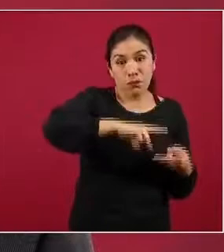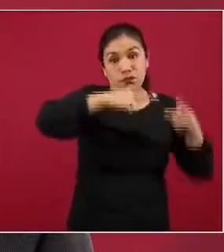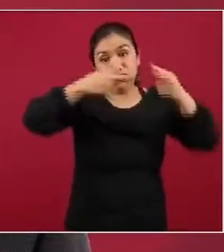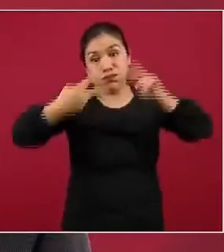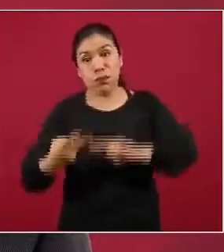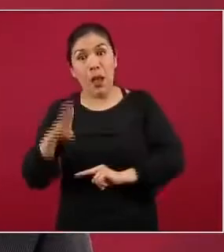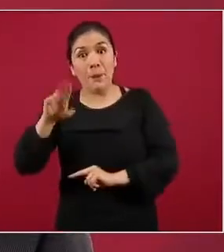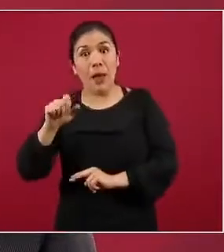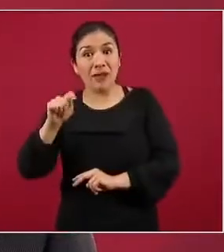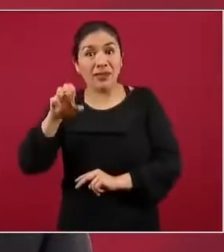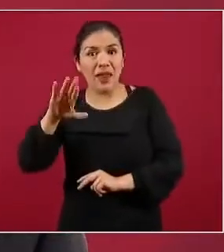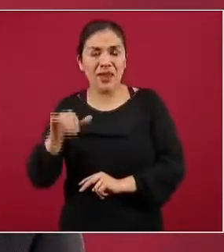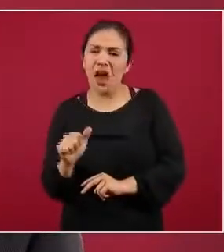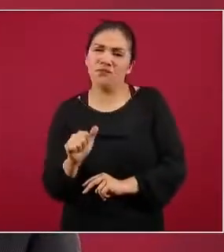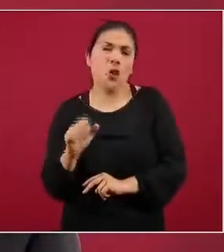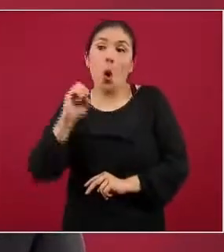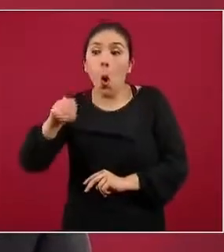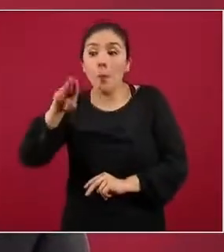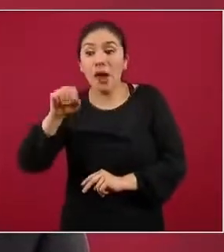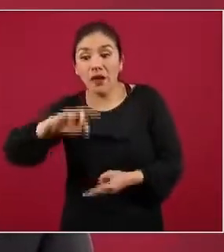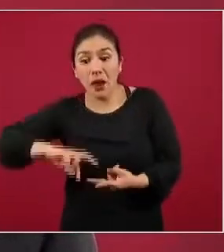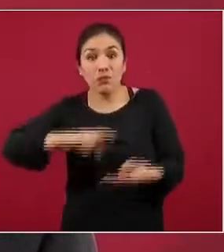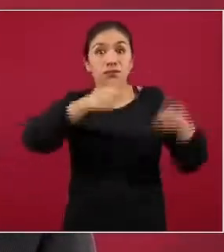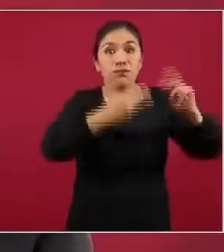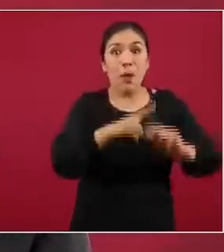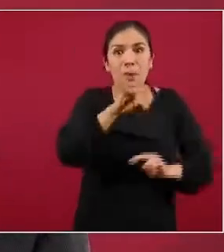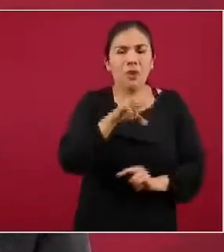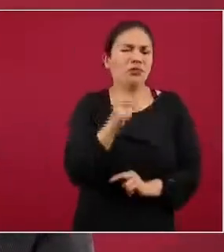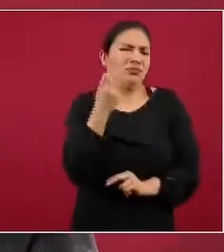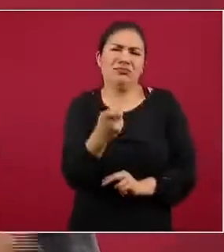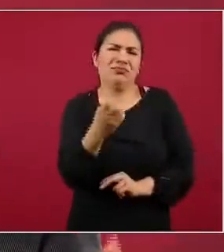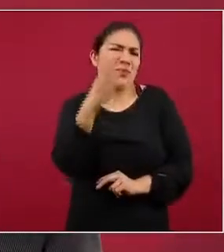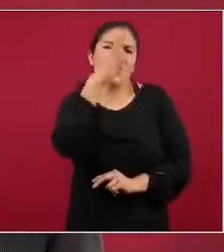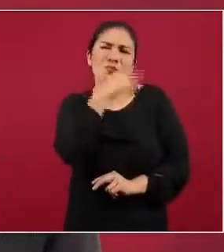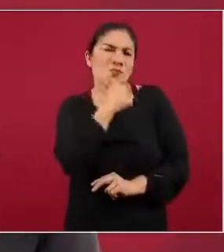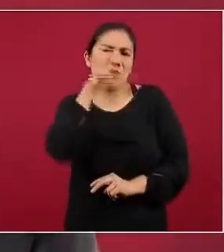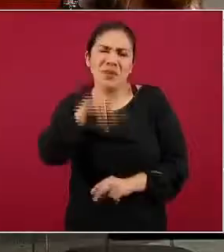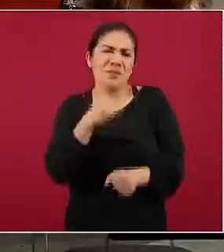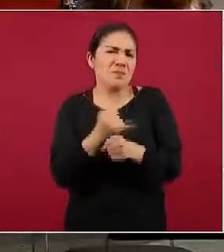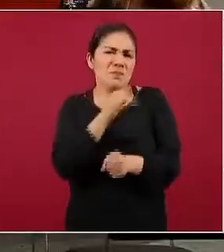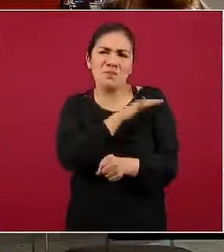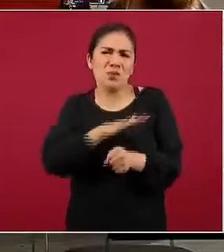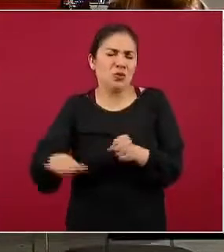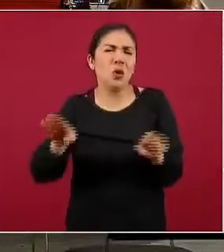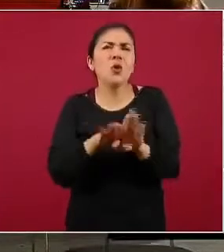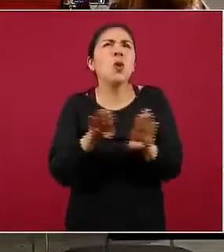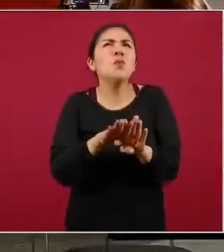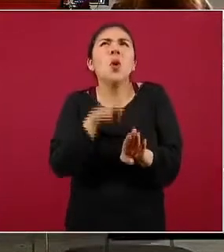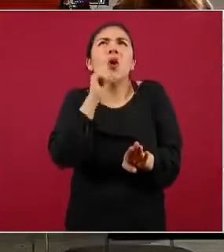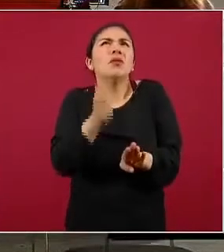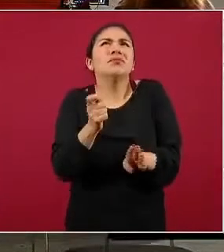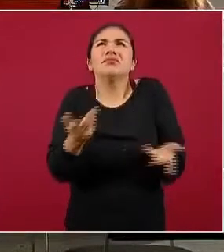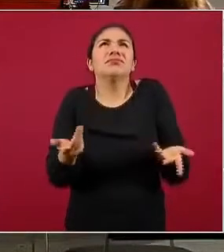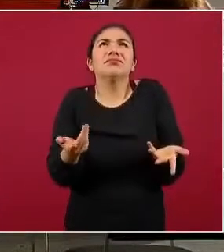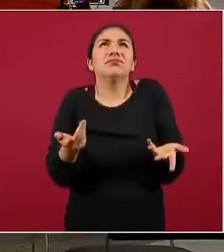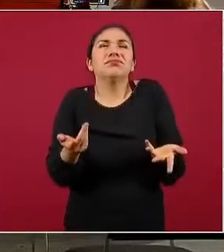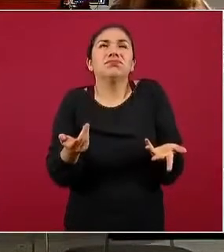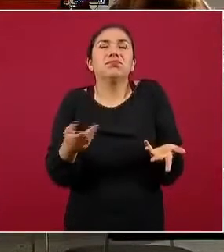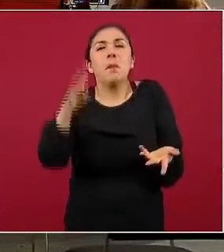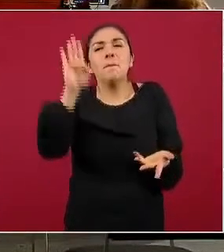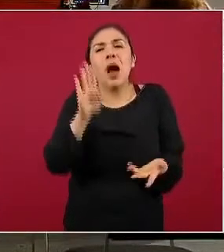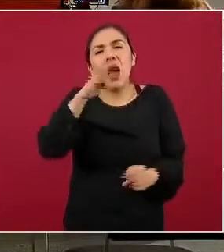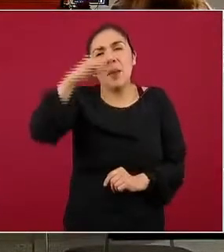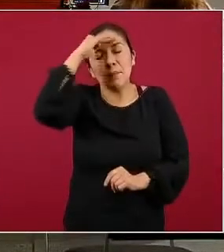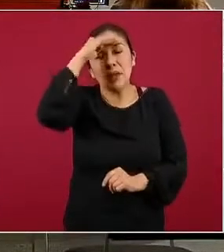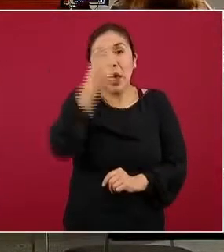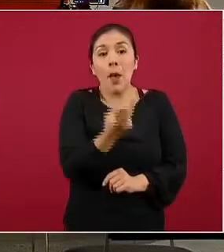una bacteria o viceversa. Esto sería, para que se den una idea, es tan fuera de lugar como si dijéramos